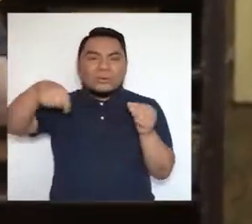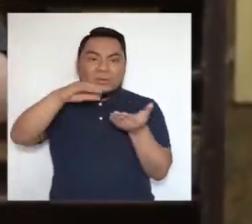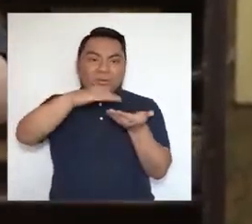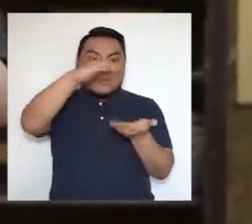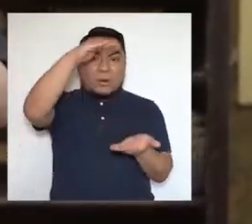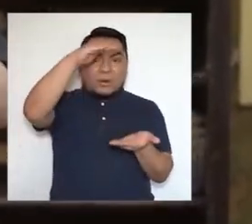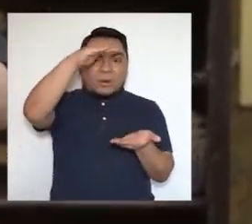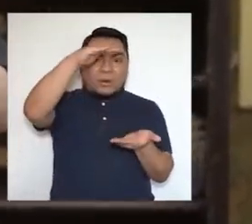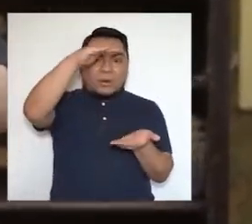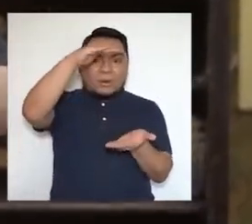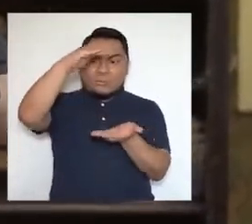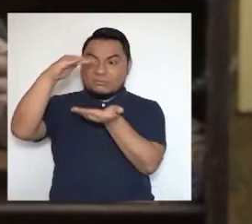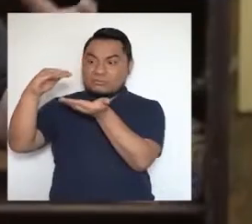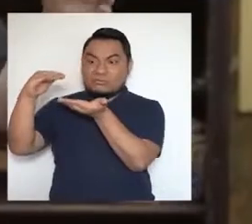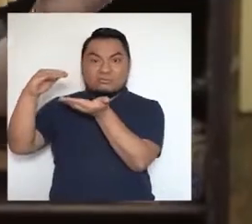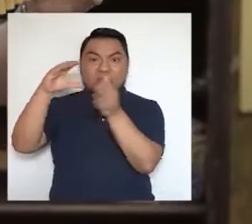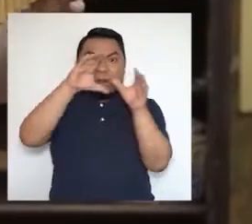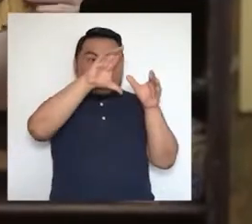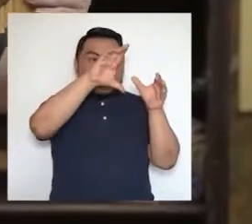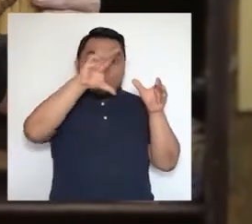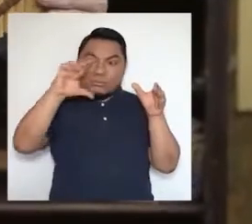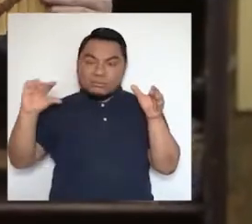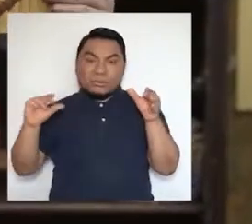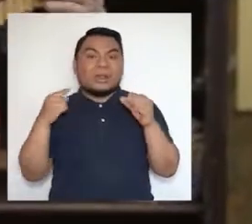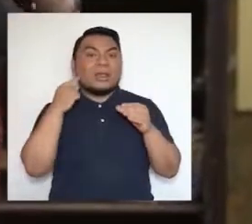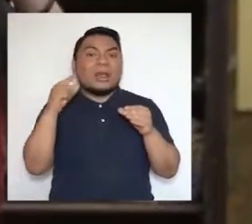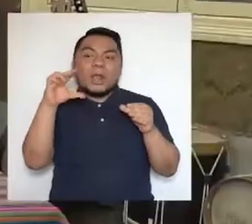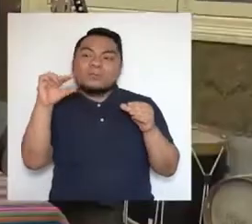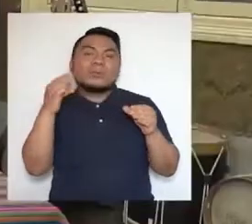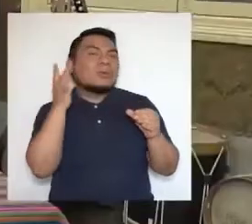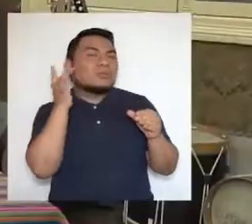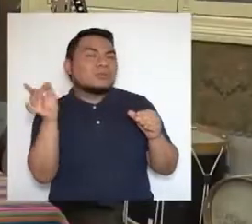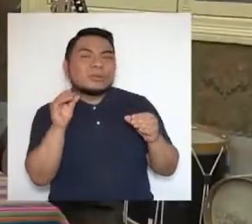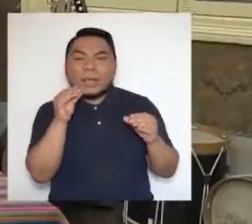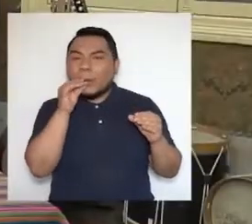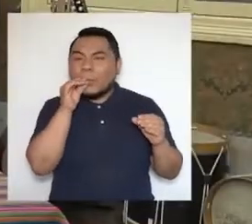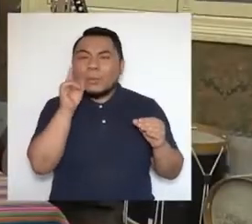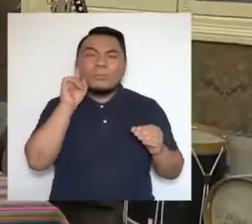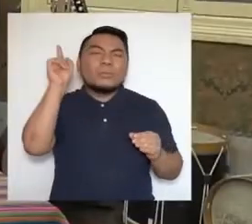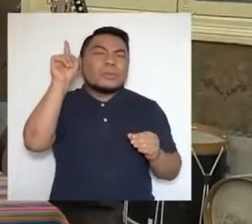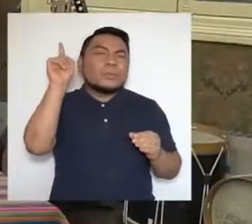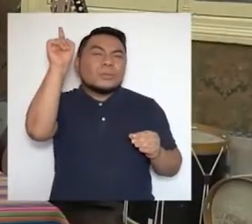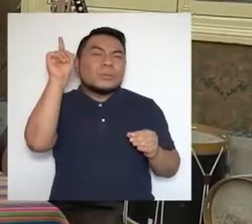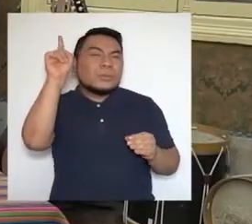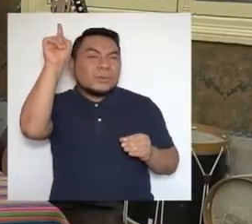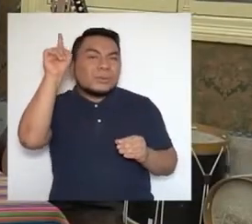y otros tubos son más grandes. Vamos a escuchar cómo suenan los tubos pequeños.